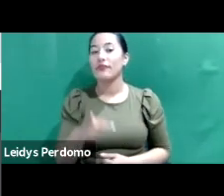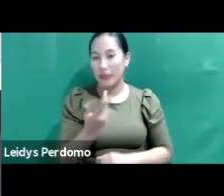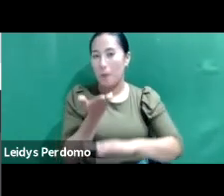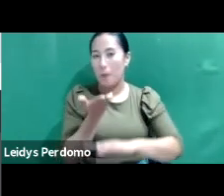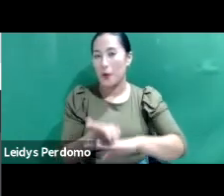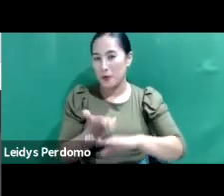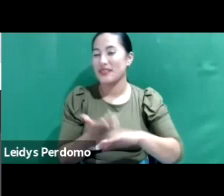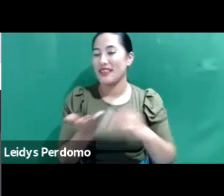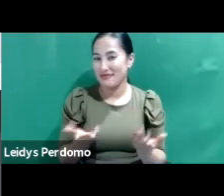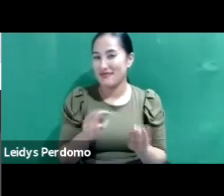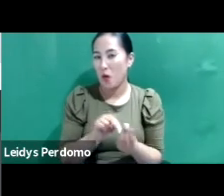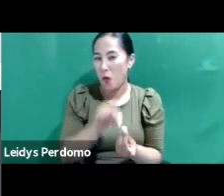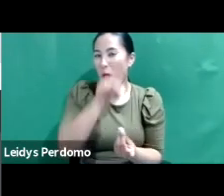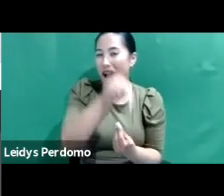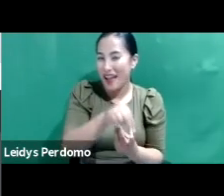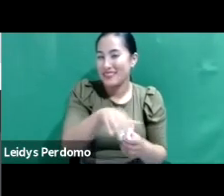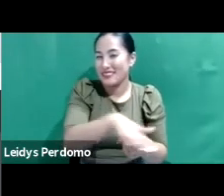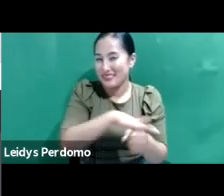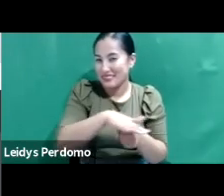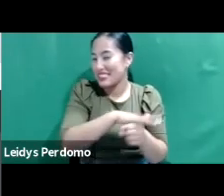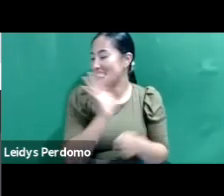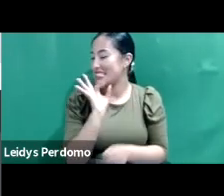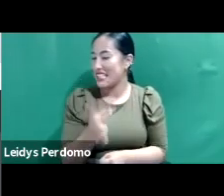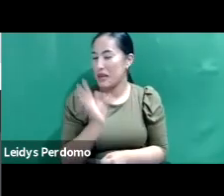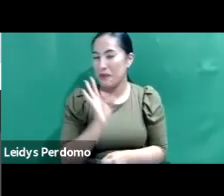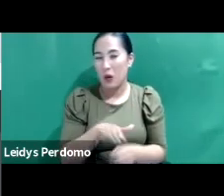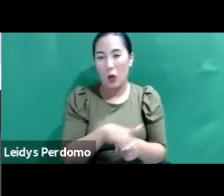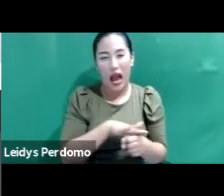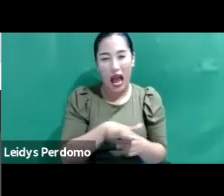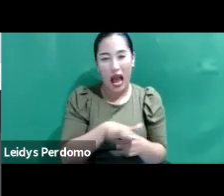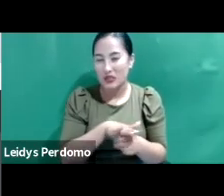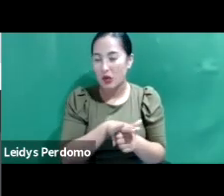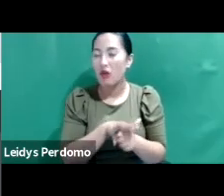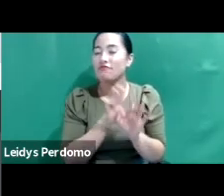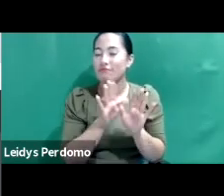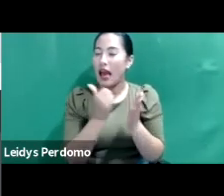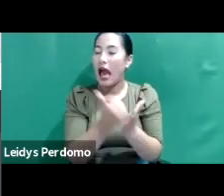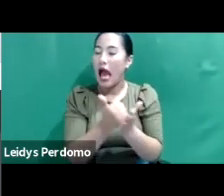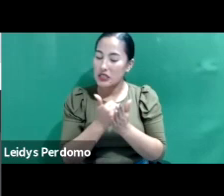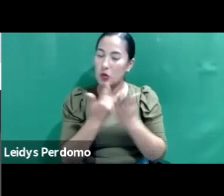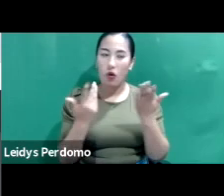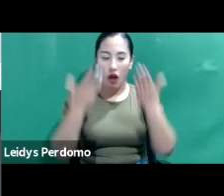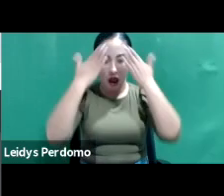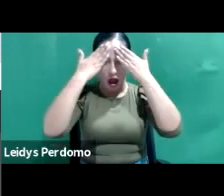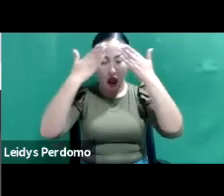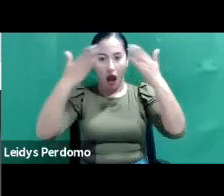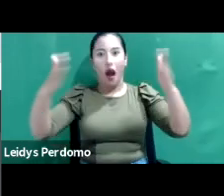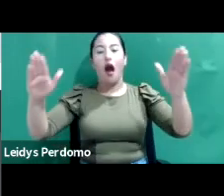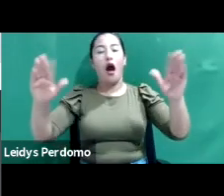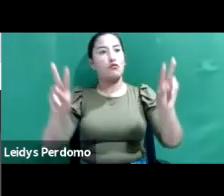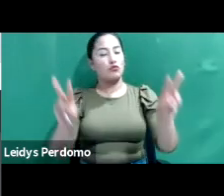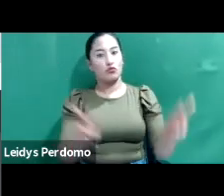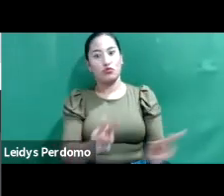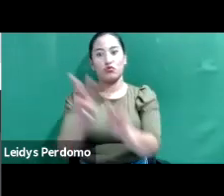muy interesante que es pues la casuística, siempre a través de los casos, pues definitivamente vamos a tener un horizonte de comprensión